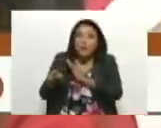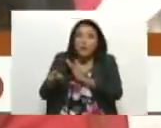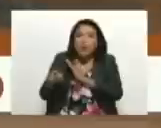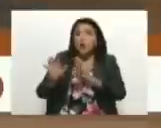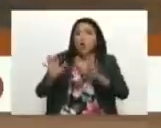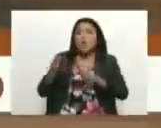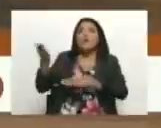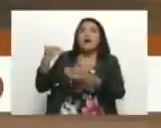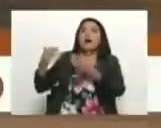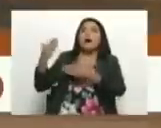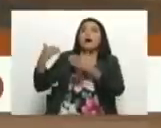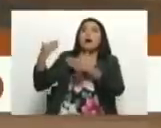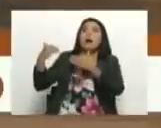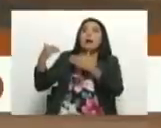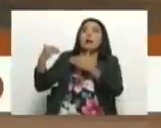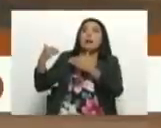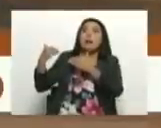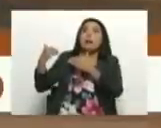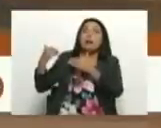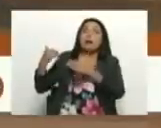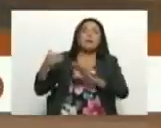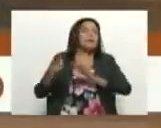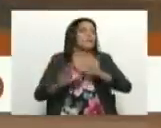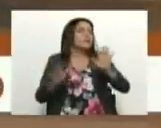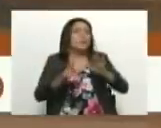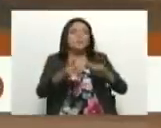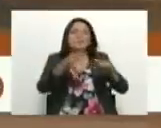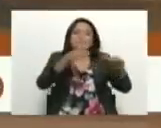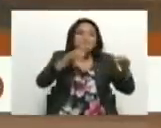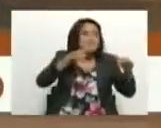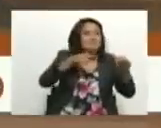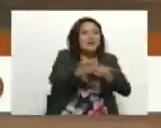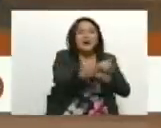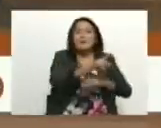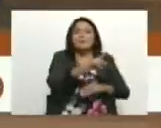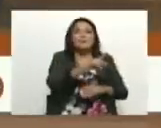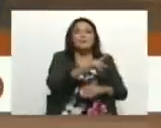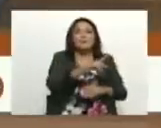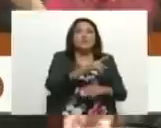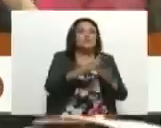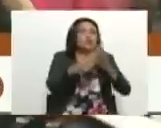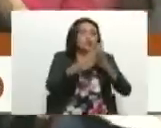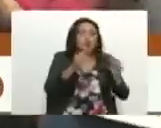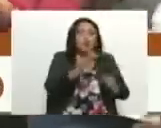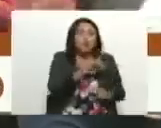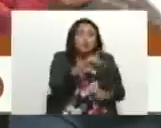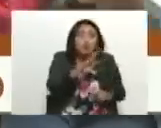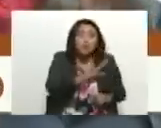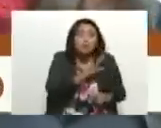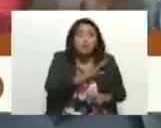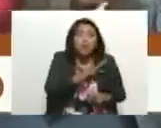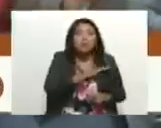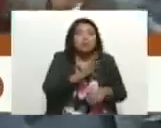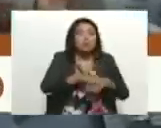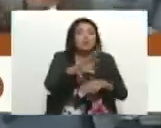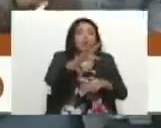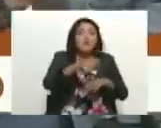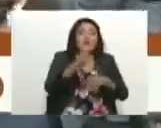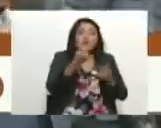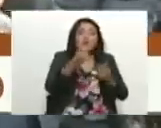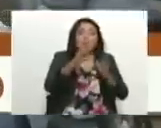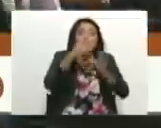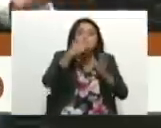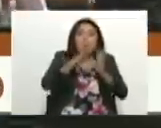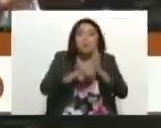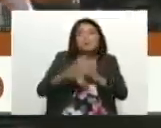vamos donde estén los bienes. Vamos hasta el último rincón donde estén los bienes. Así ellos, eso haya ocurrido hace